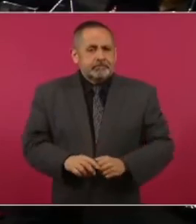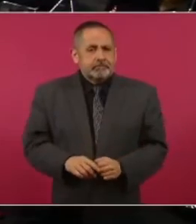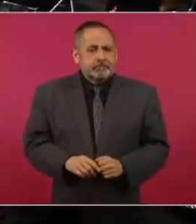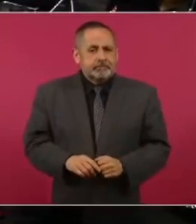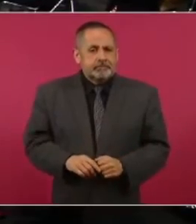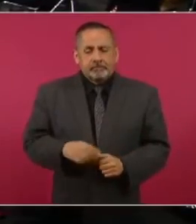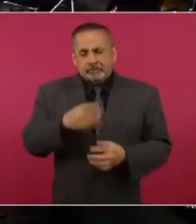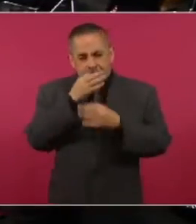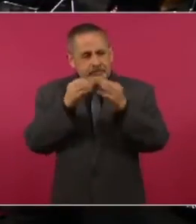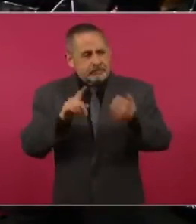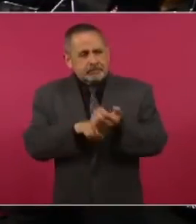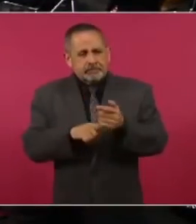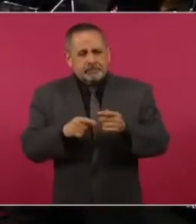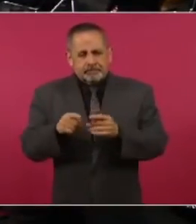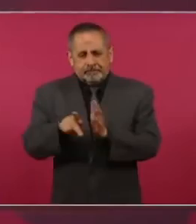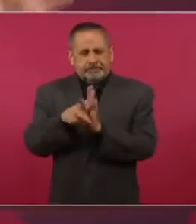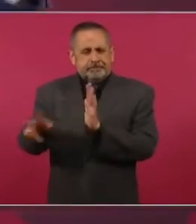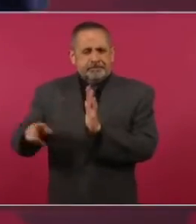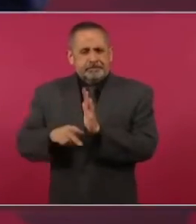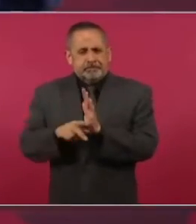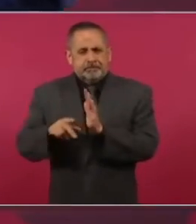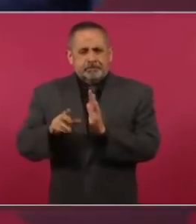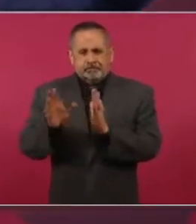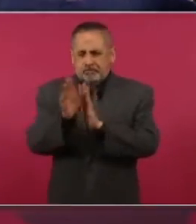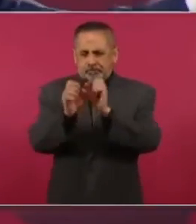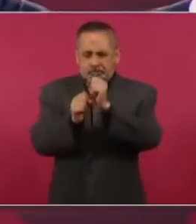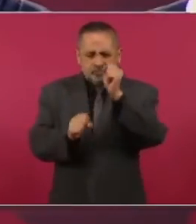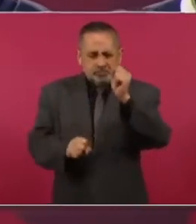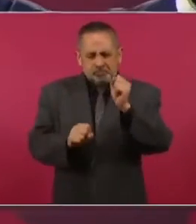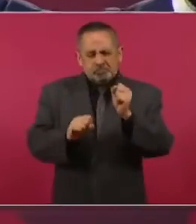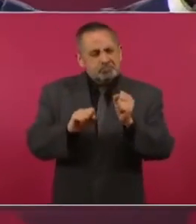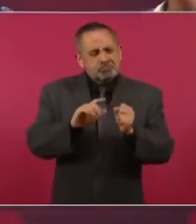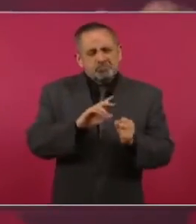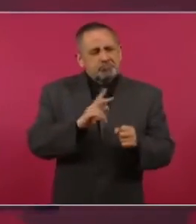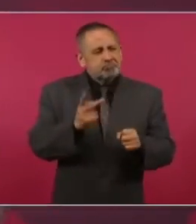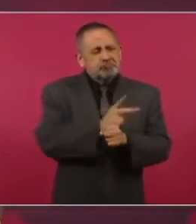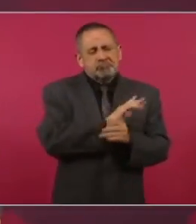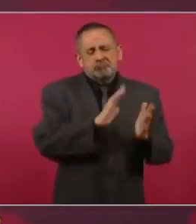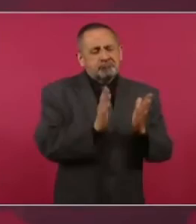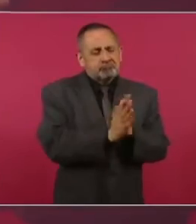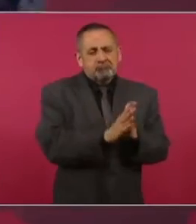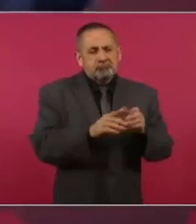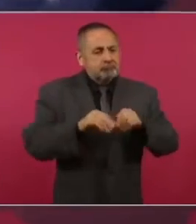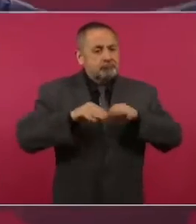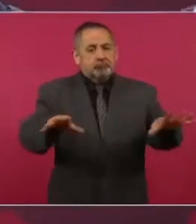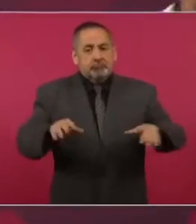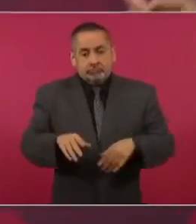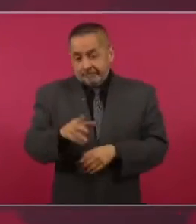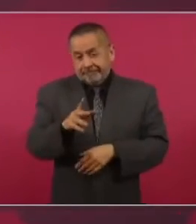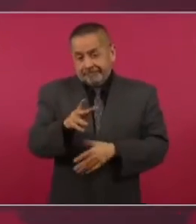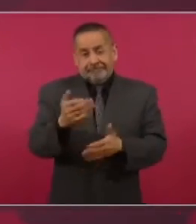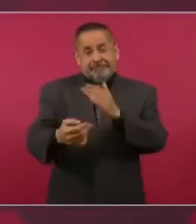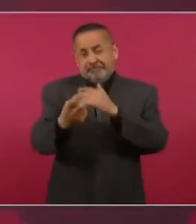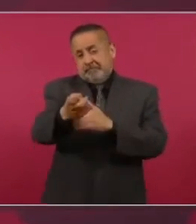que hacían el hijo del aguizote: la Constitución ha muerto. Nada más faltaba eso.